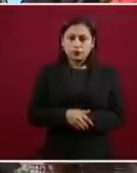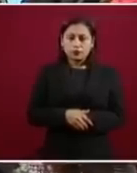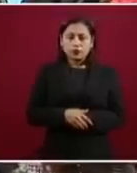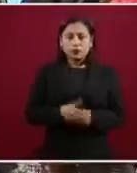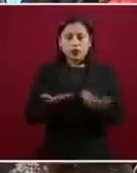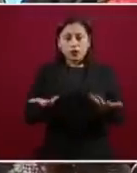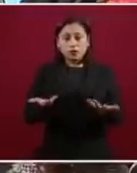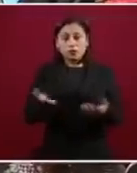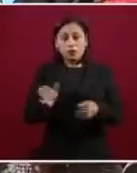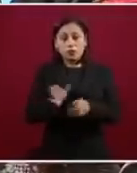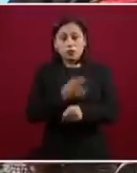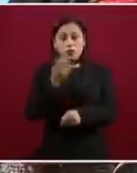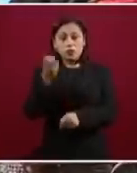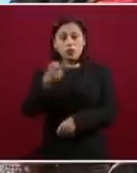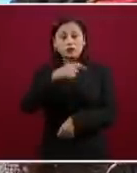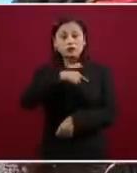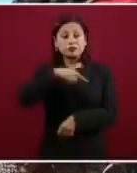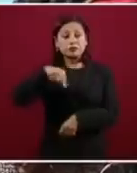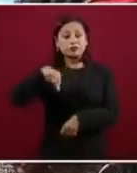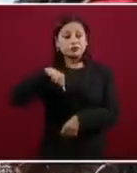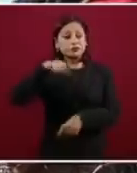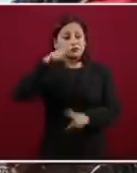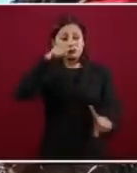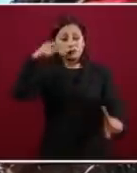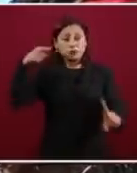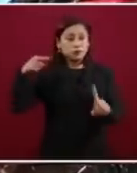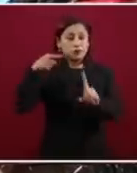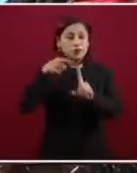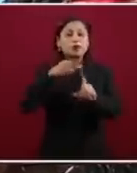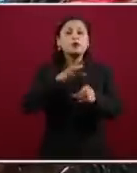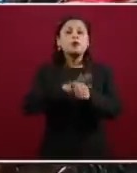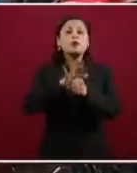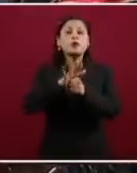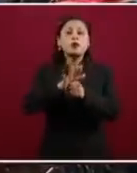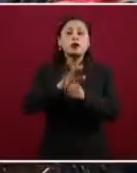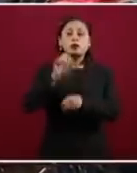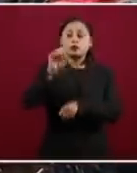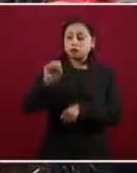es que haya desarrollo en el sureste,